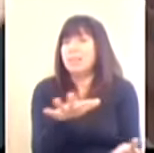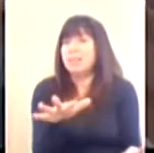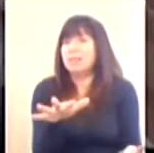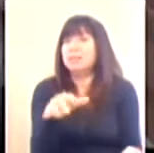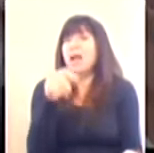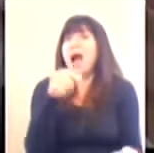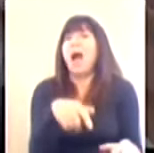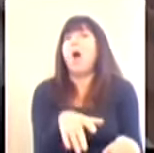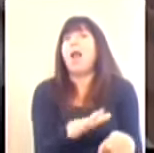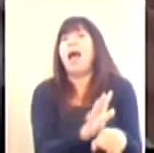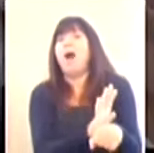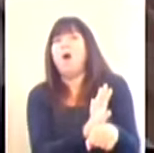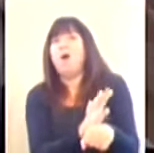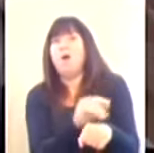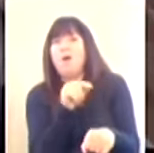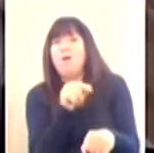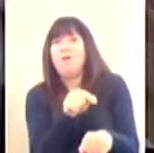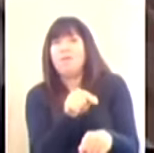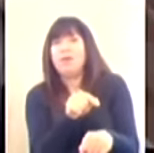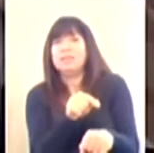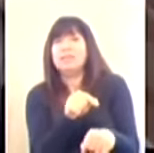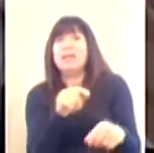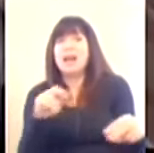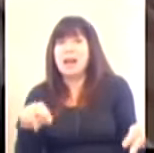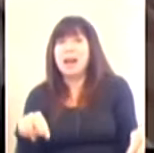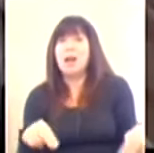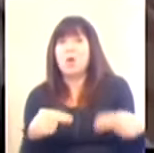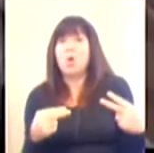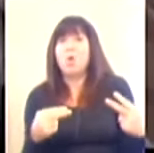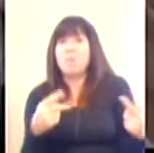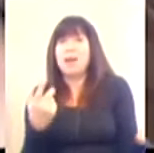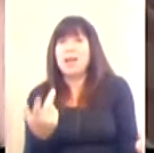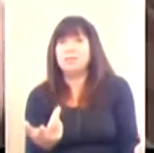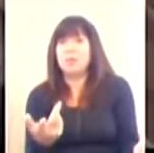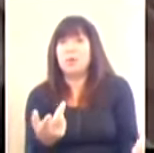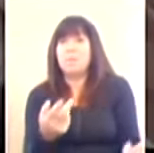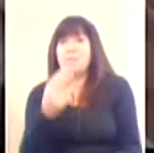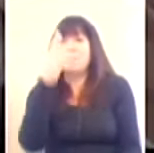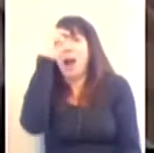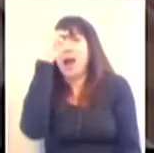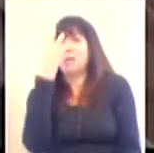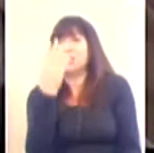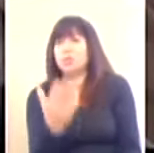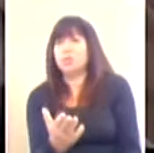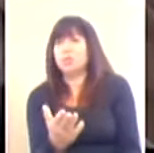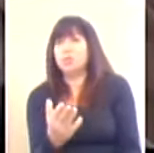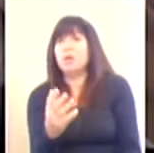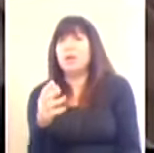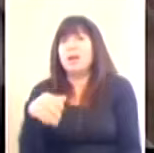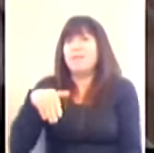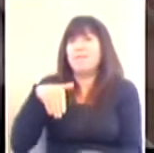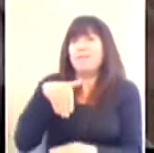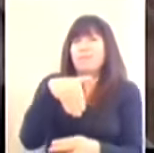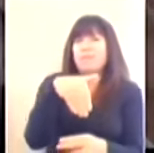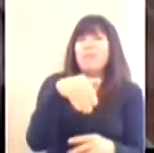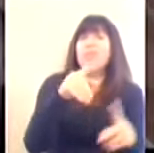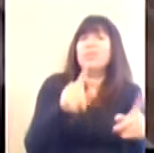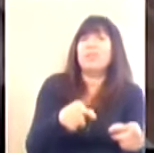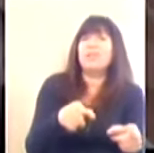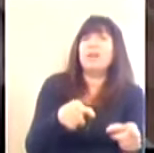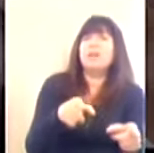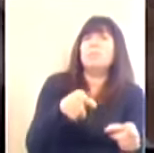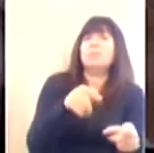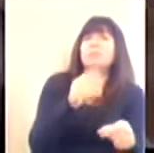COVID en estos paquetes de recuperación y con la puesta de hidrógeno verde además, creo que ahí tenemos que, a partir de Chile, crear